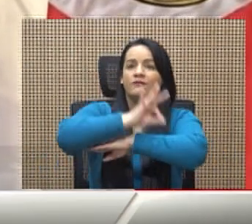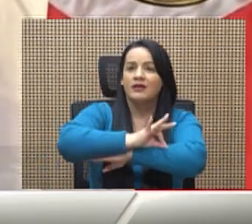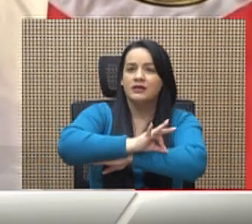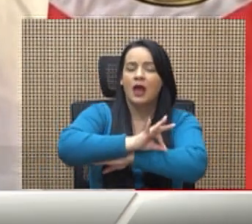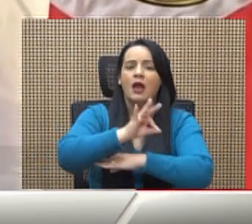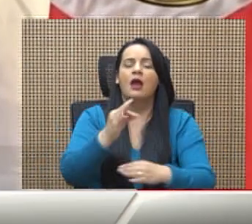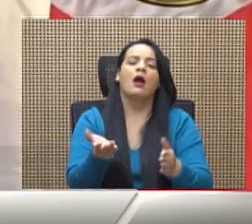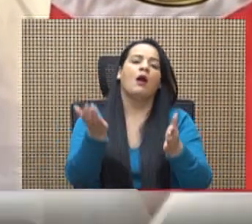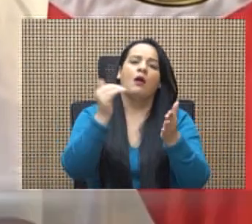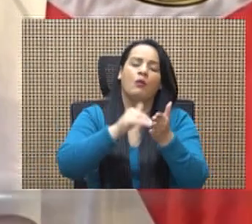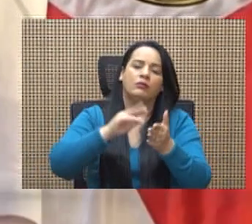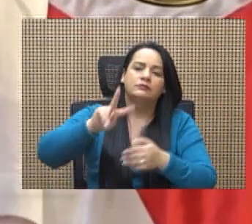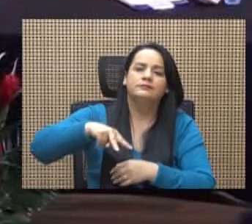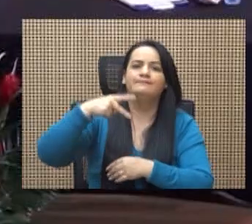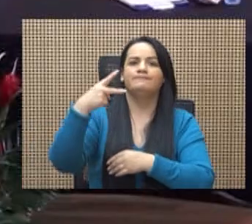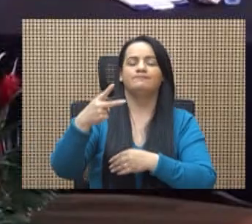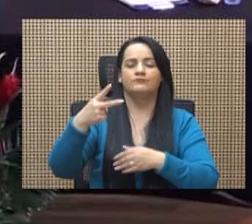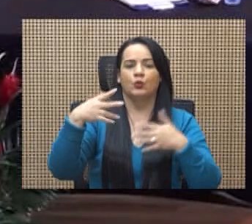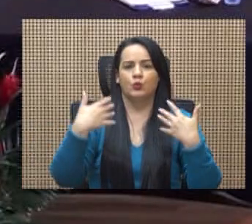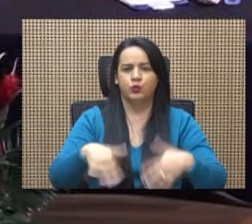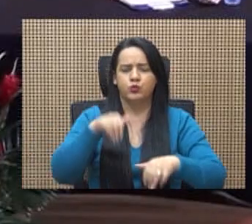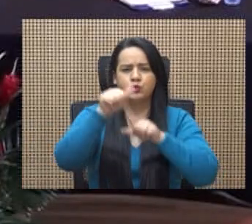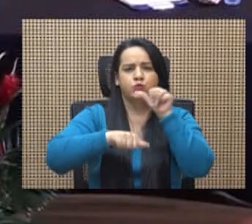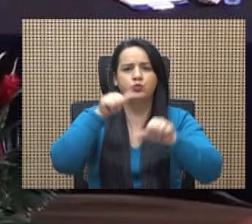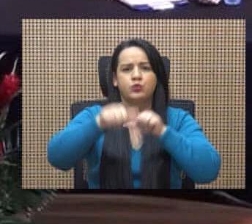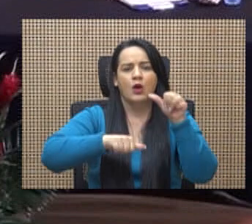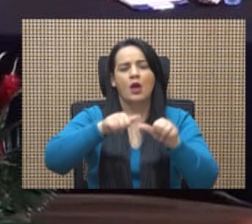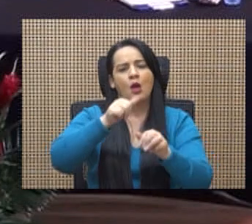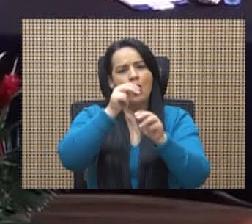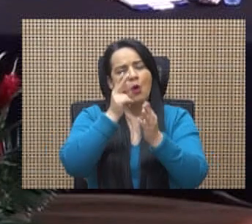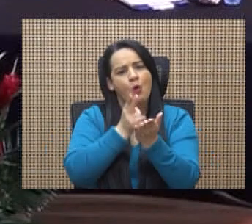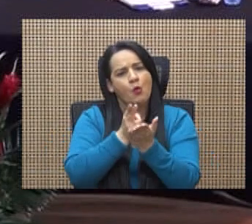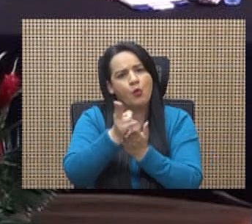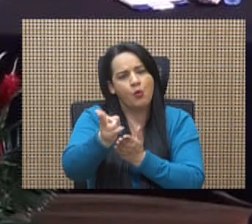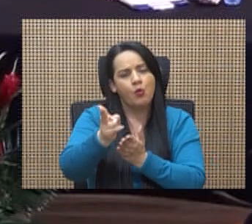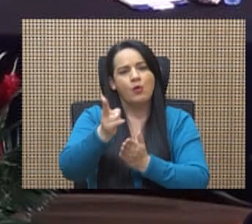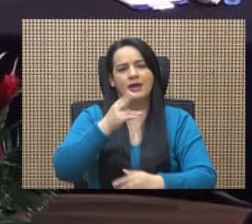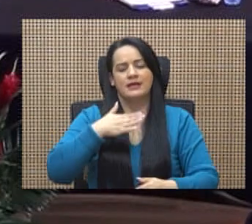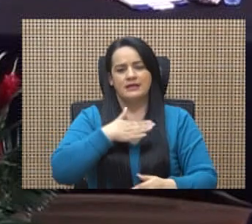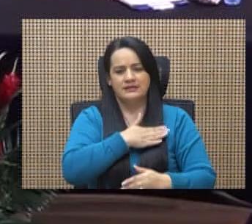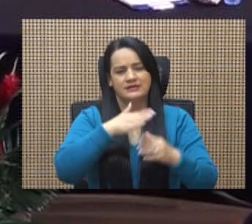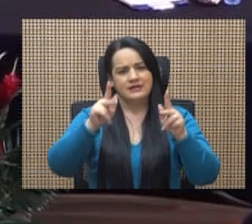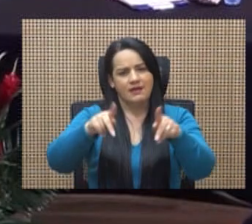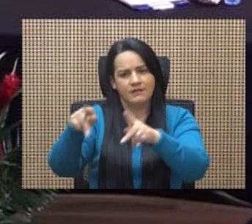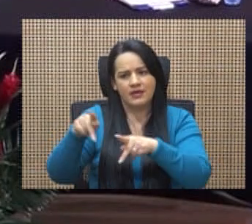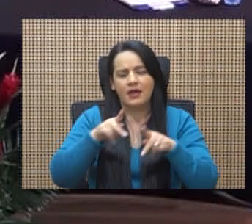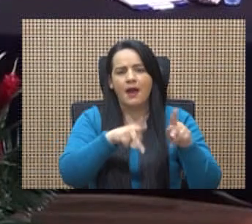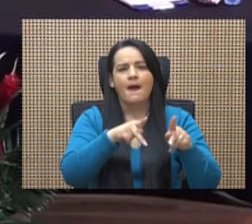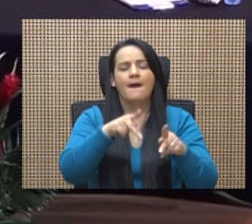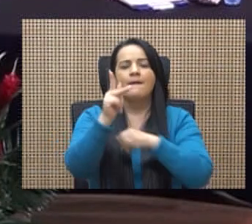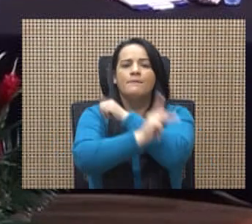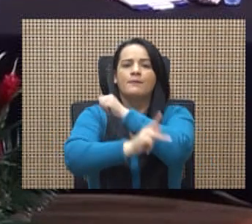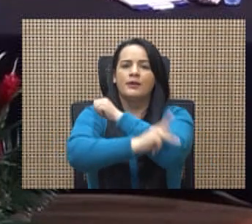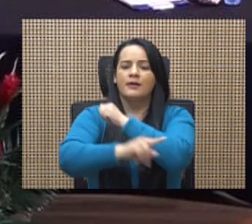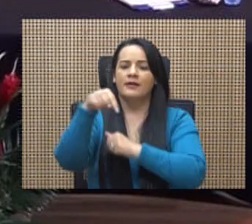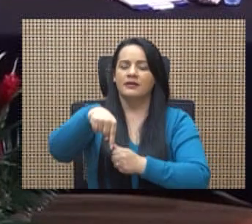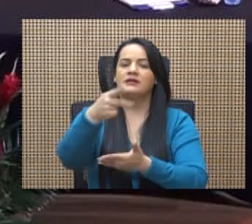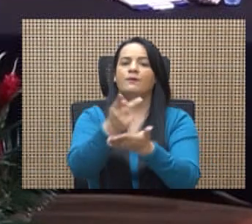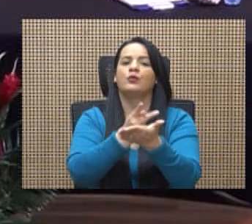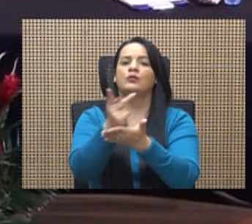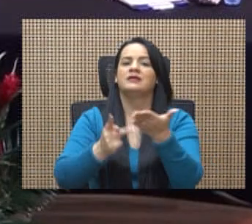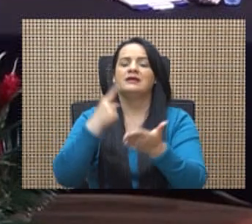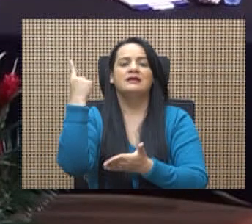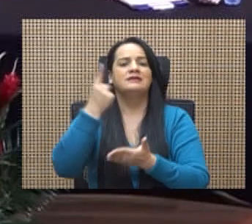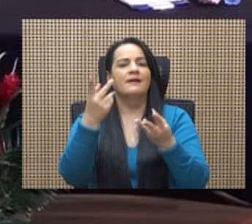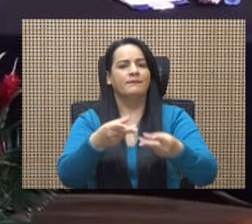honesta cívica patriótica para que esta provincia sea siempre una tierra de